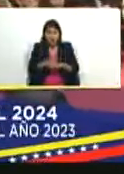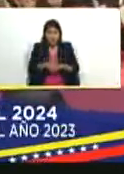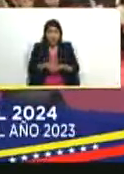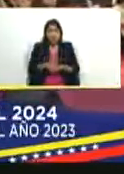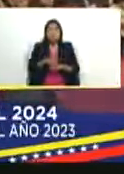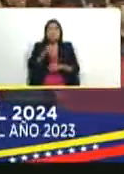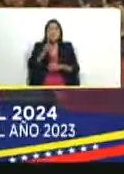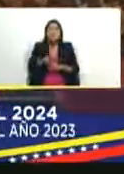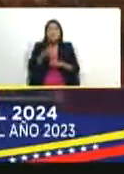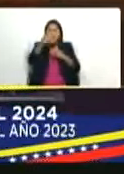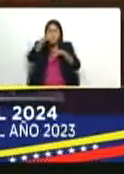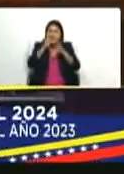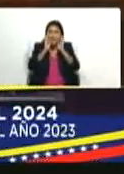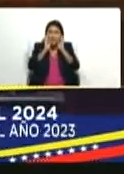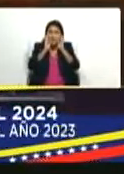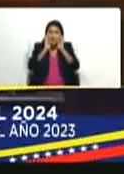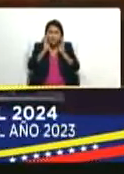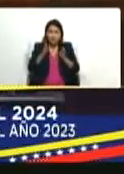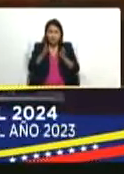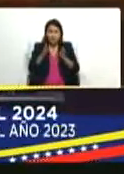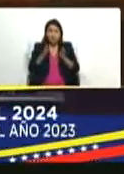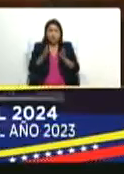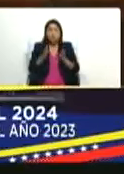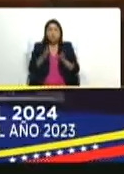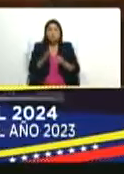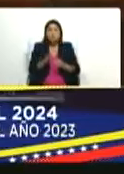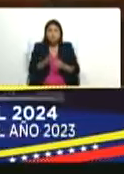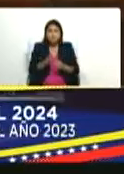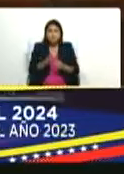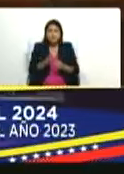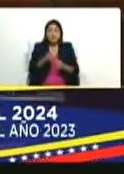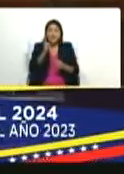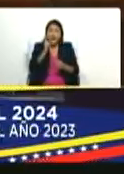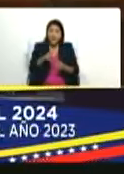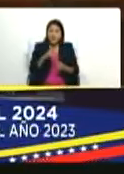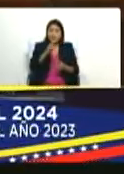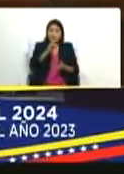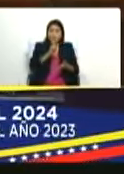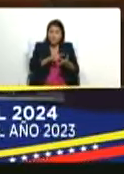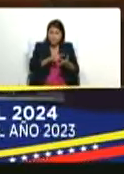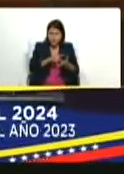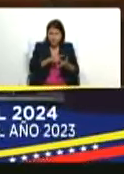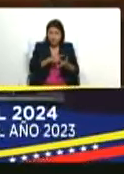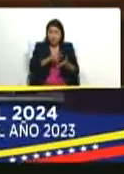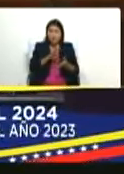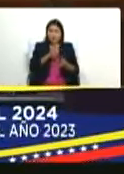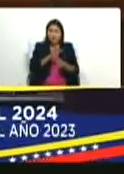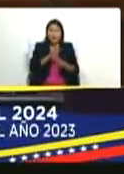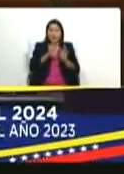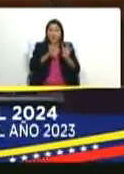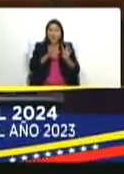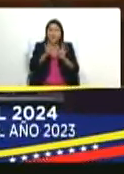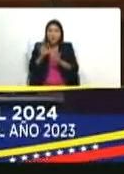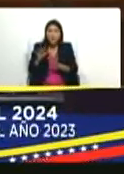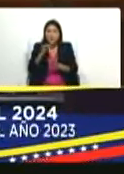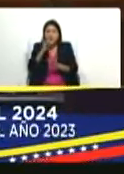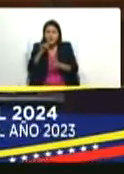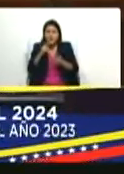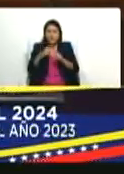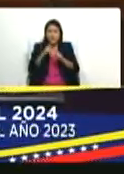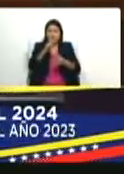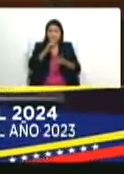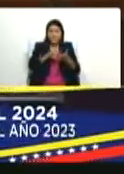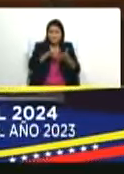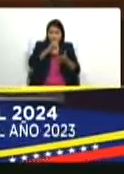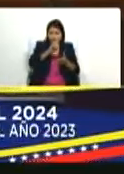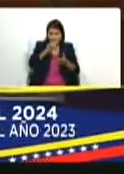atención a los procedimientos disciplinarios, se recibieron 2.449 denuncias, se iniciaron 1.003 procedimientos